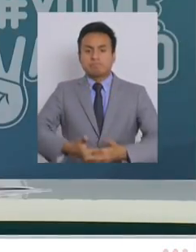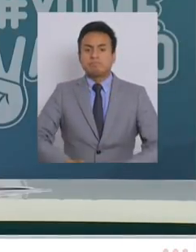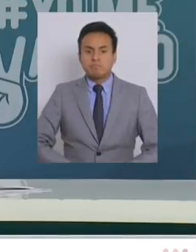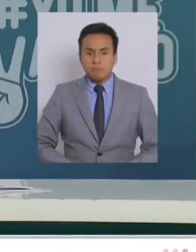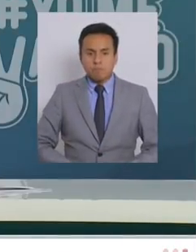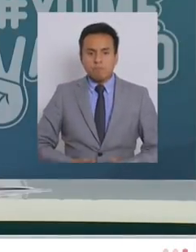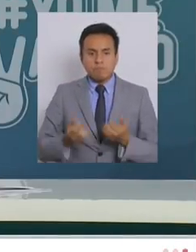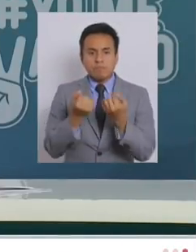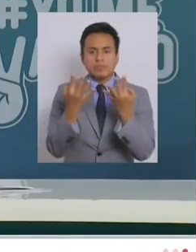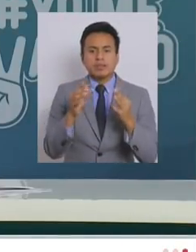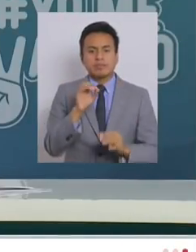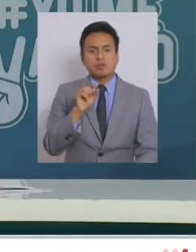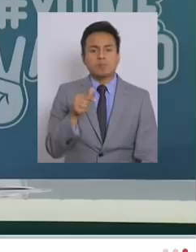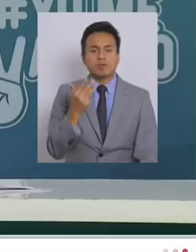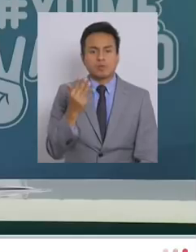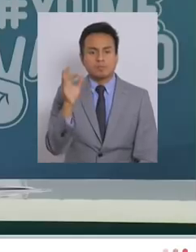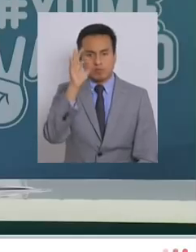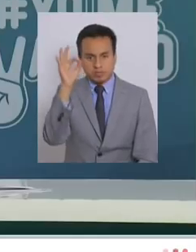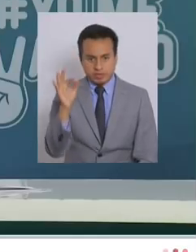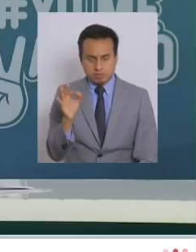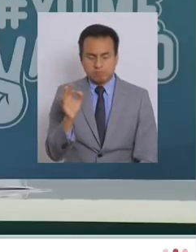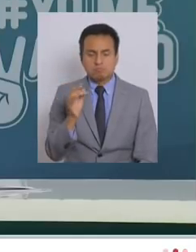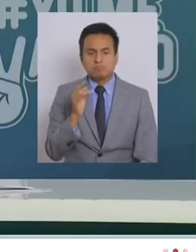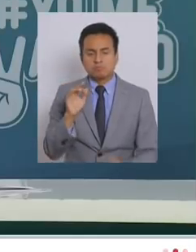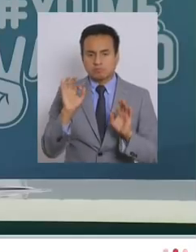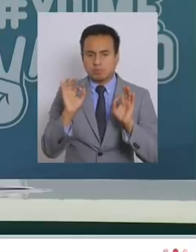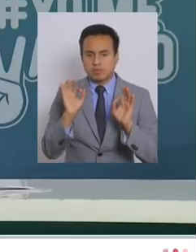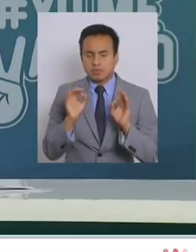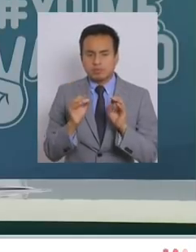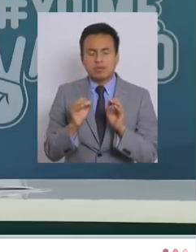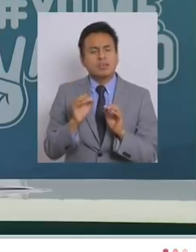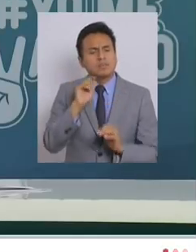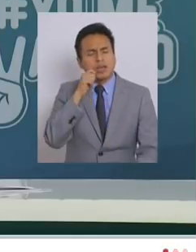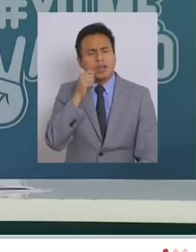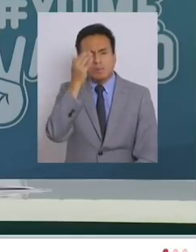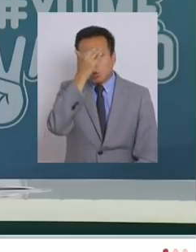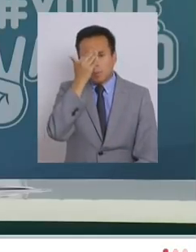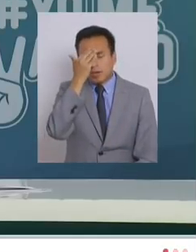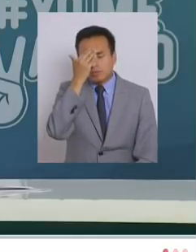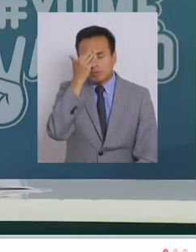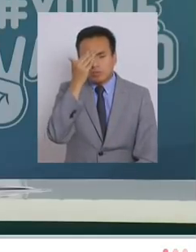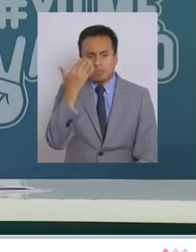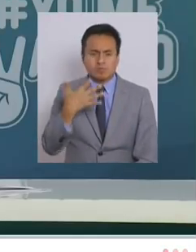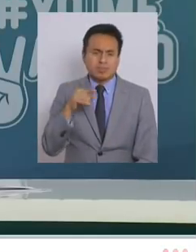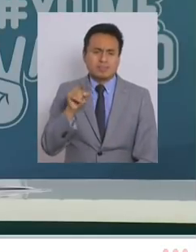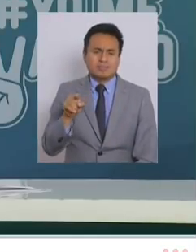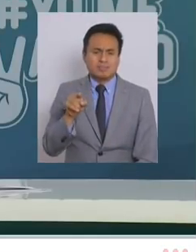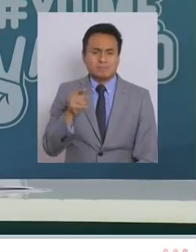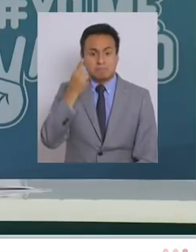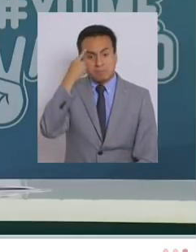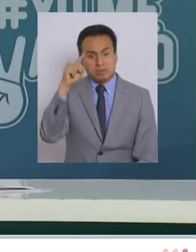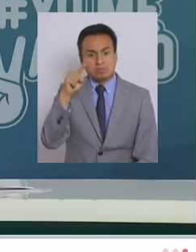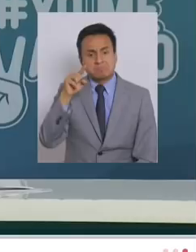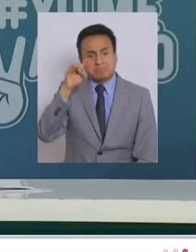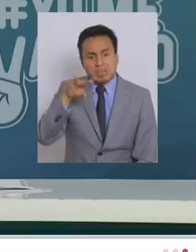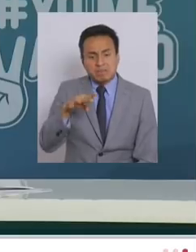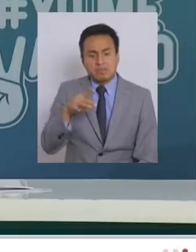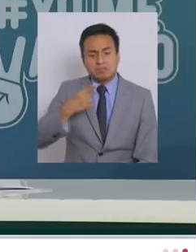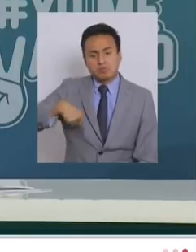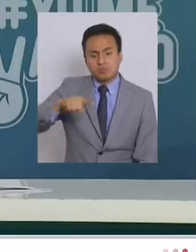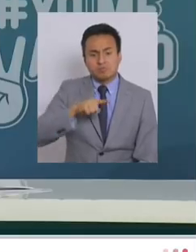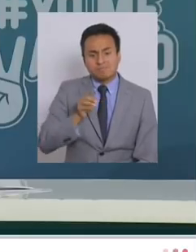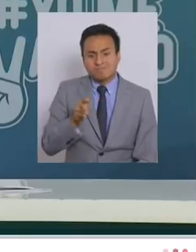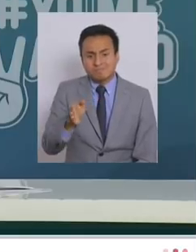alcanzan al 0,9 por ciento solamente es una preocupación muy importante pero usted sabe que todavía desgraciadamente